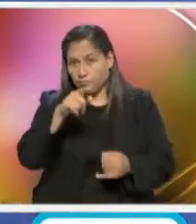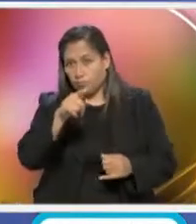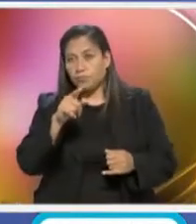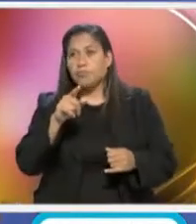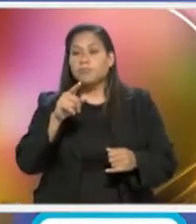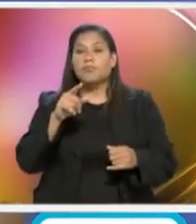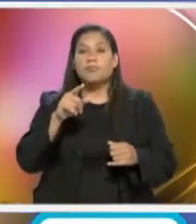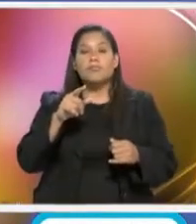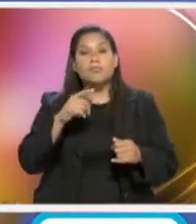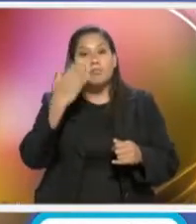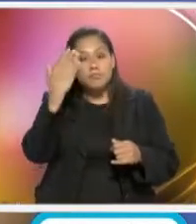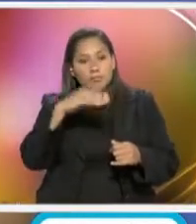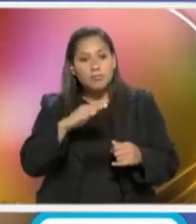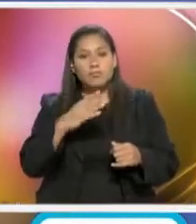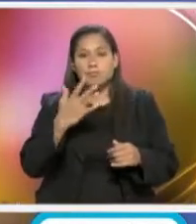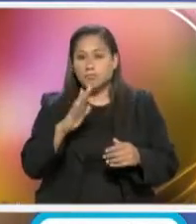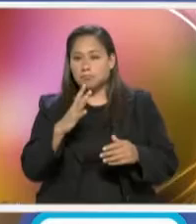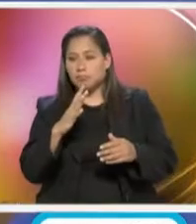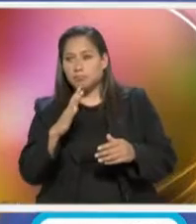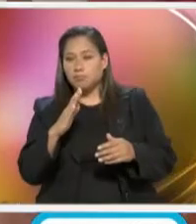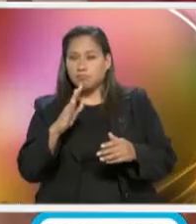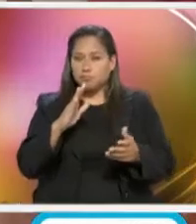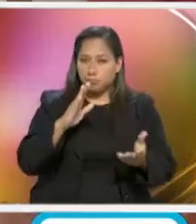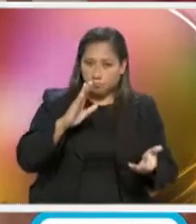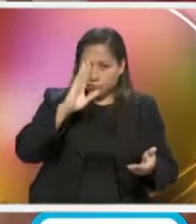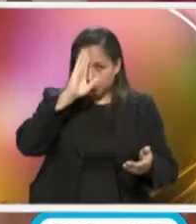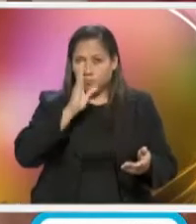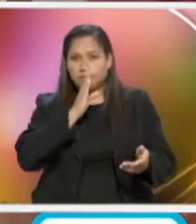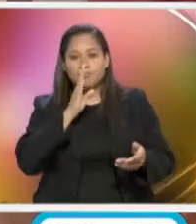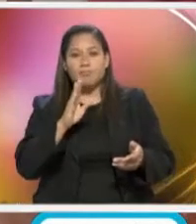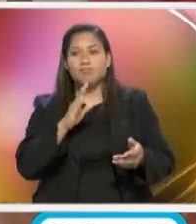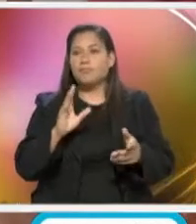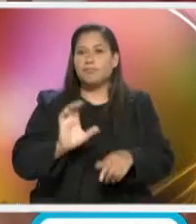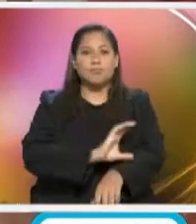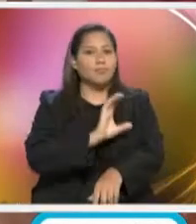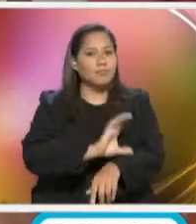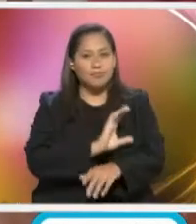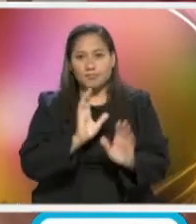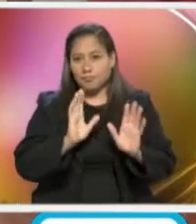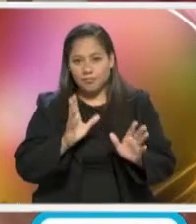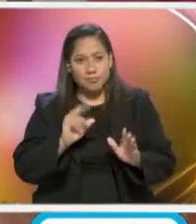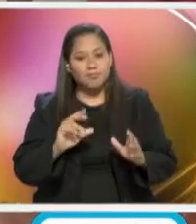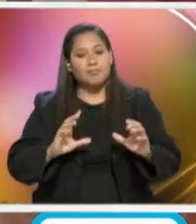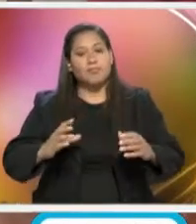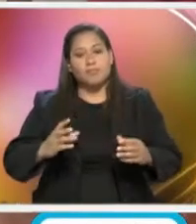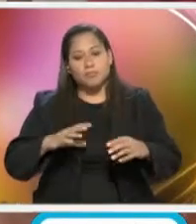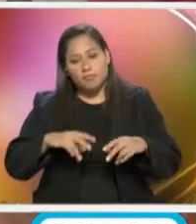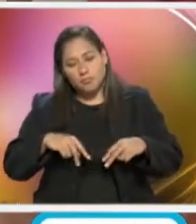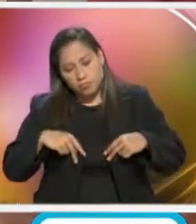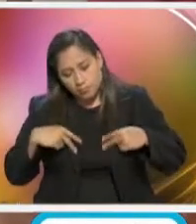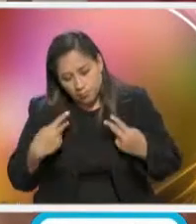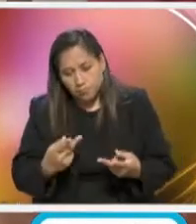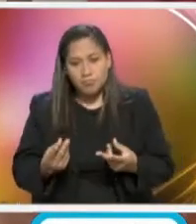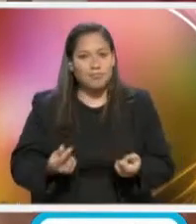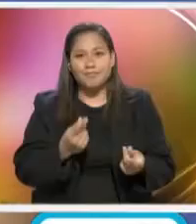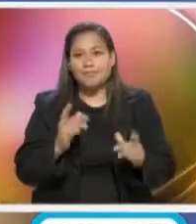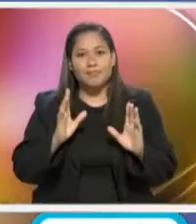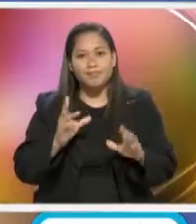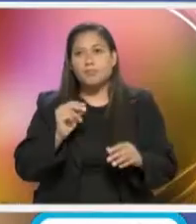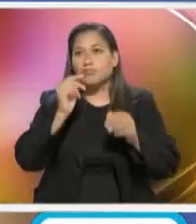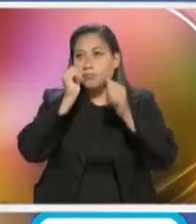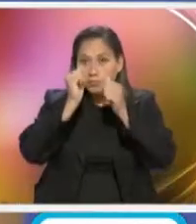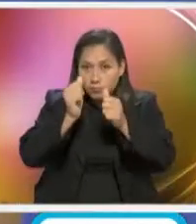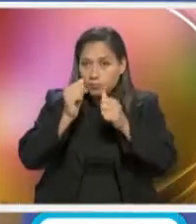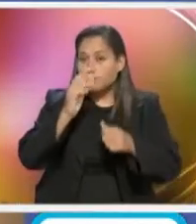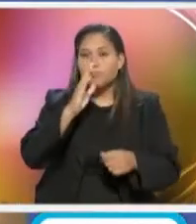también allá, que a media mañana no tienen energía, ya no tienen ganas de hacer nada, no se pueden